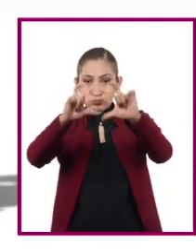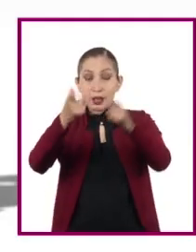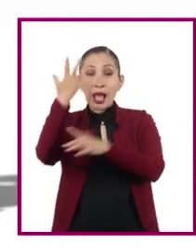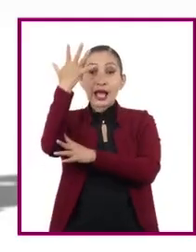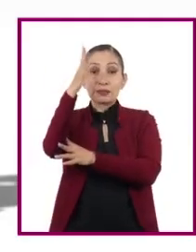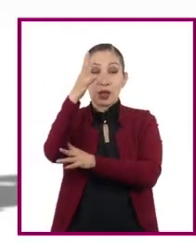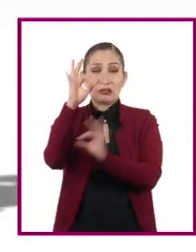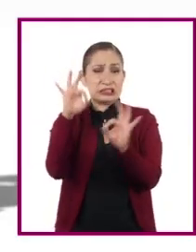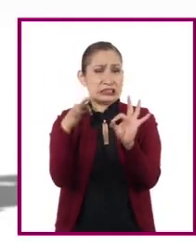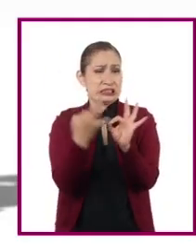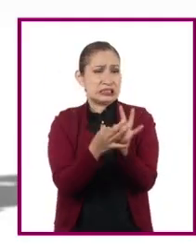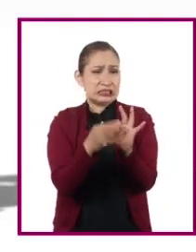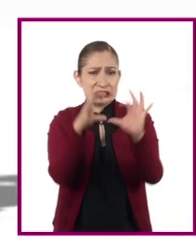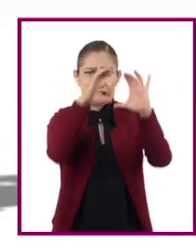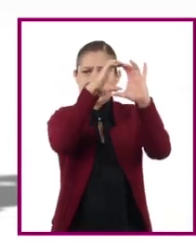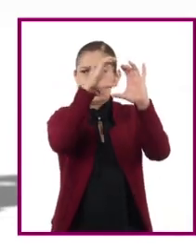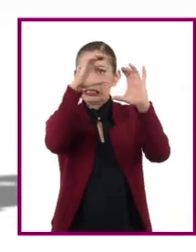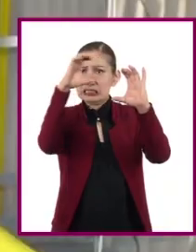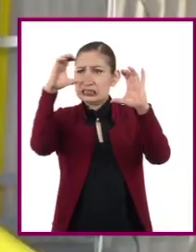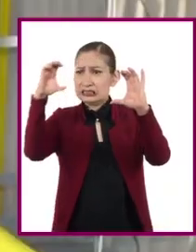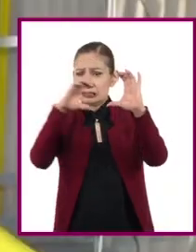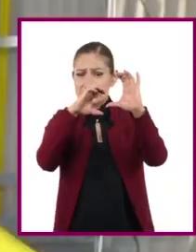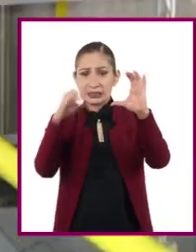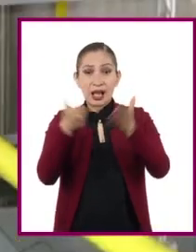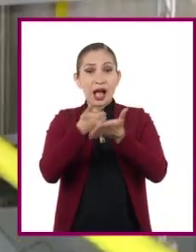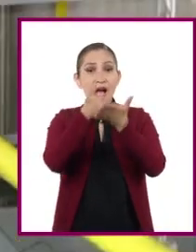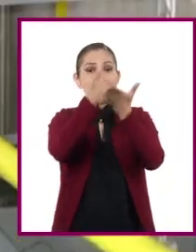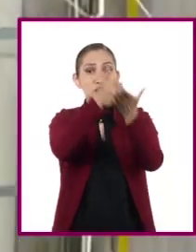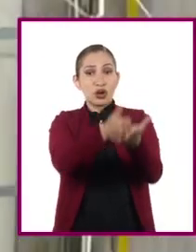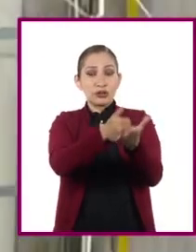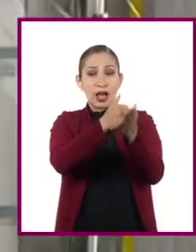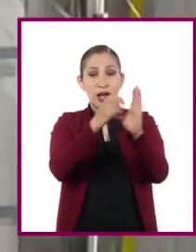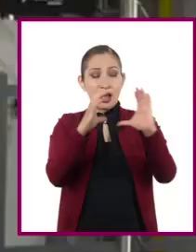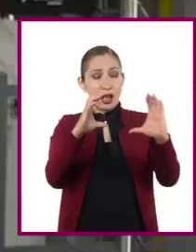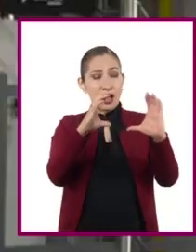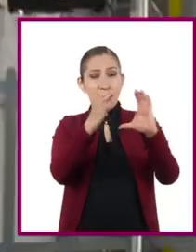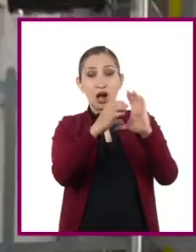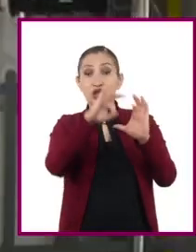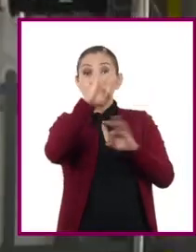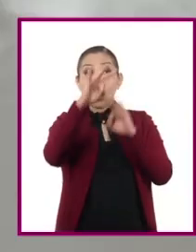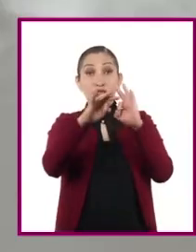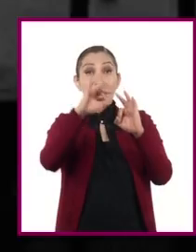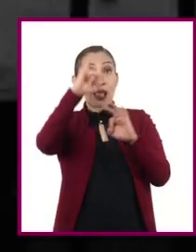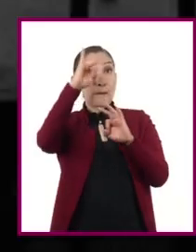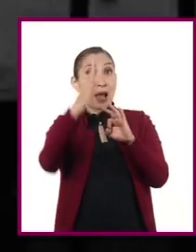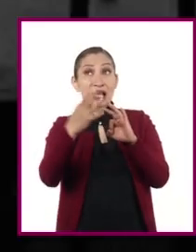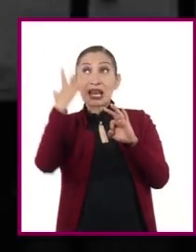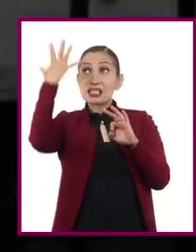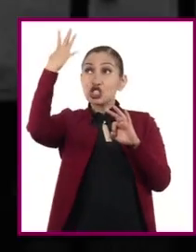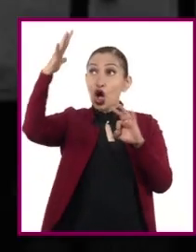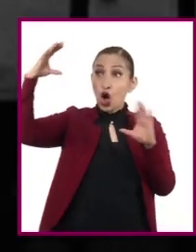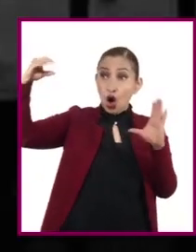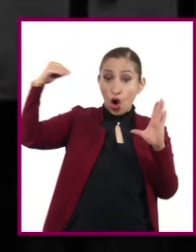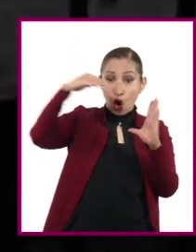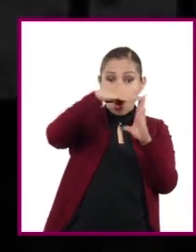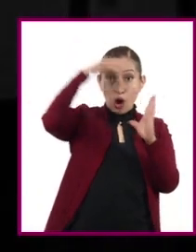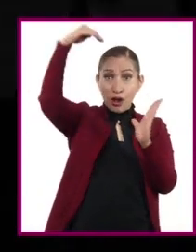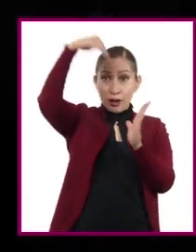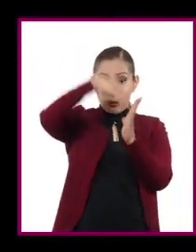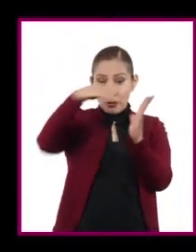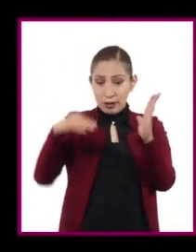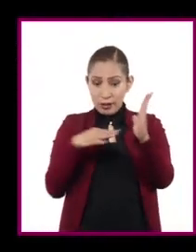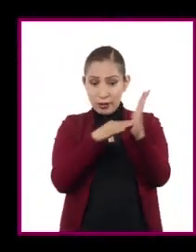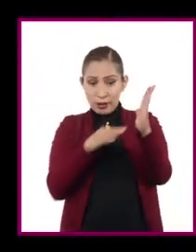espejos, debidamente alineados, permiten la superposición de todas las imágenes solares en una